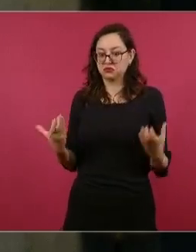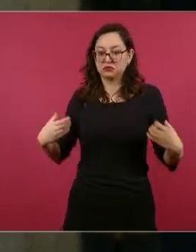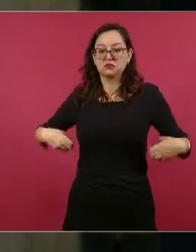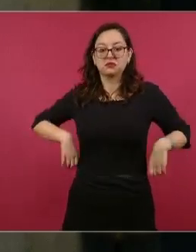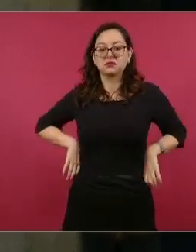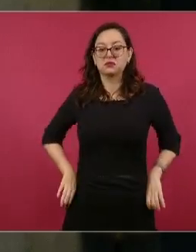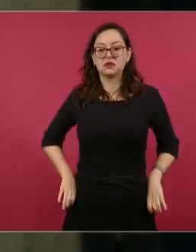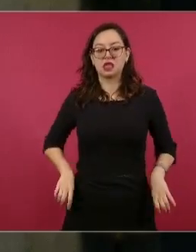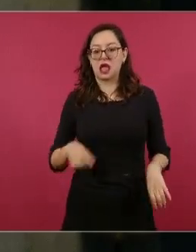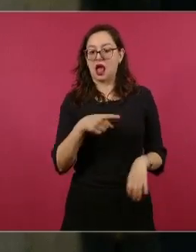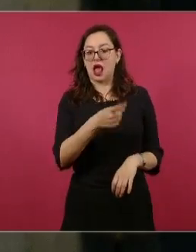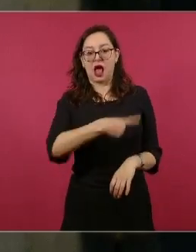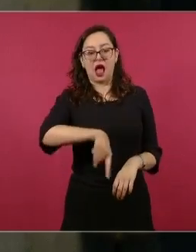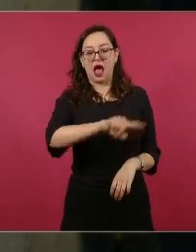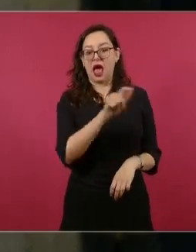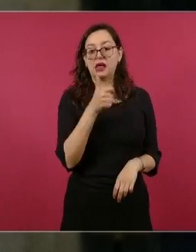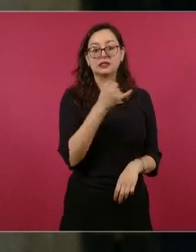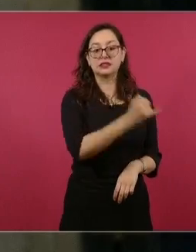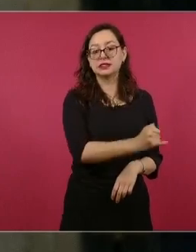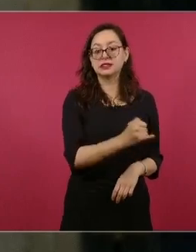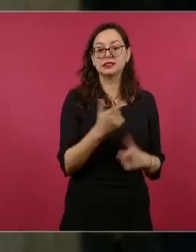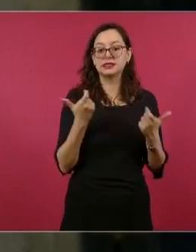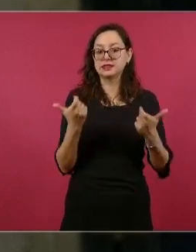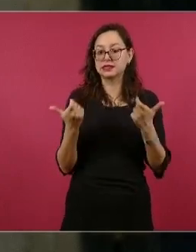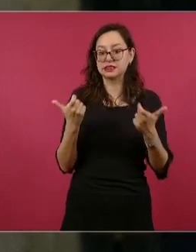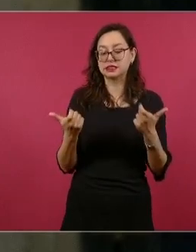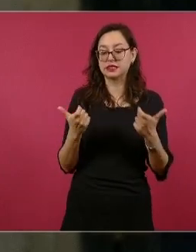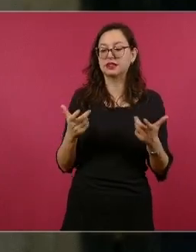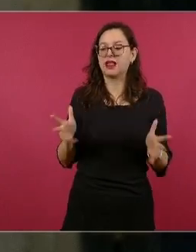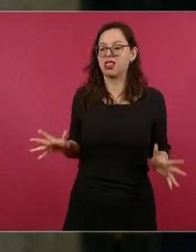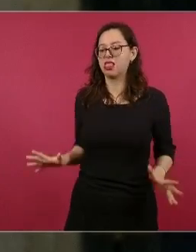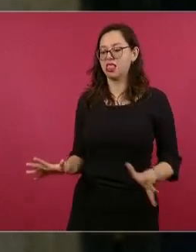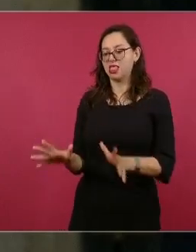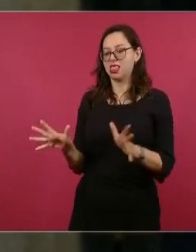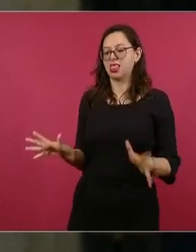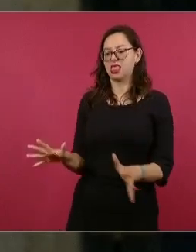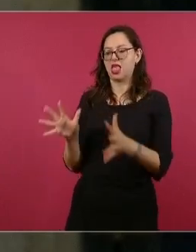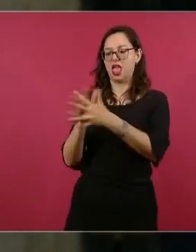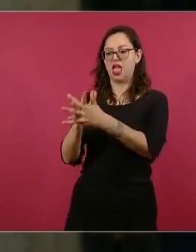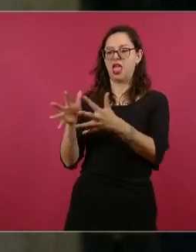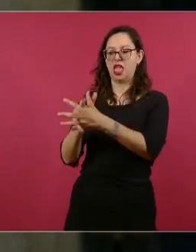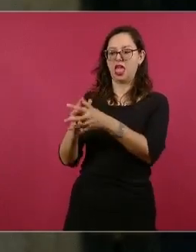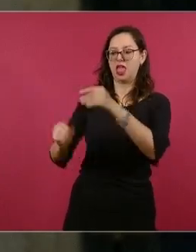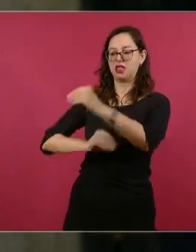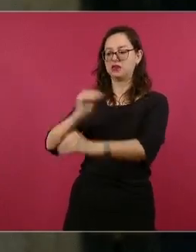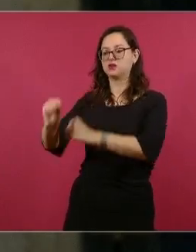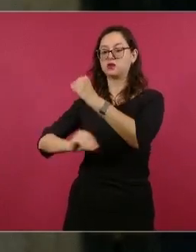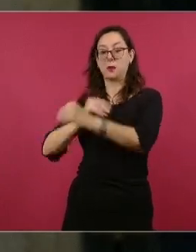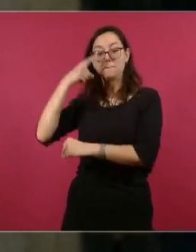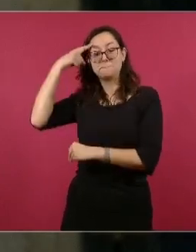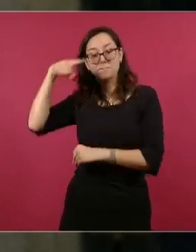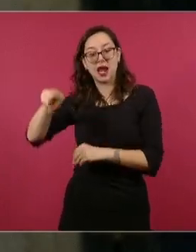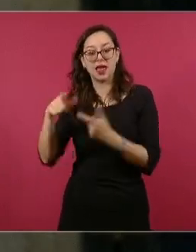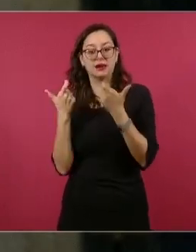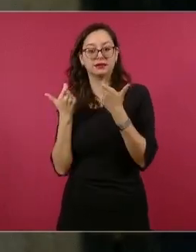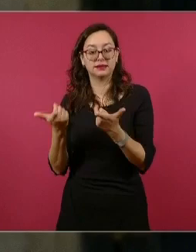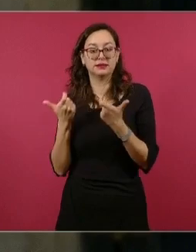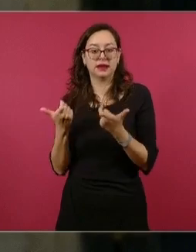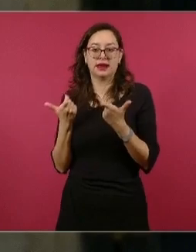vida de hacerse de dinero, de provocar el conflicto como en Mismaloya, como en Oaxaca. Entonces,